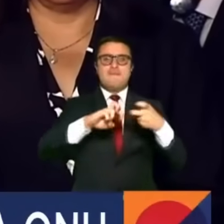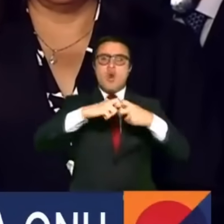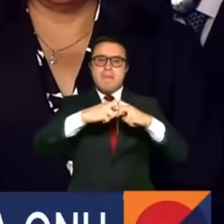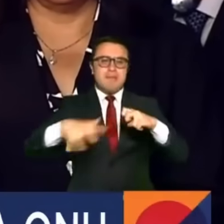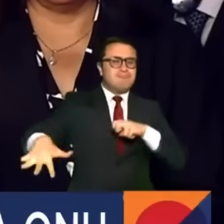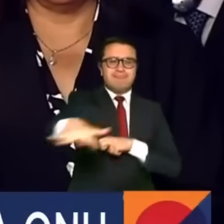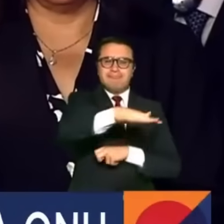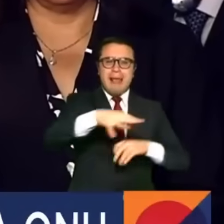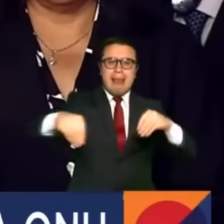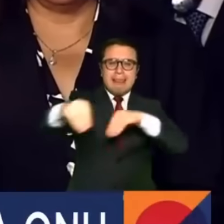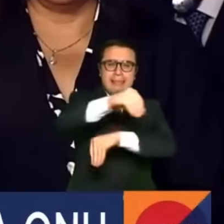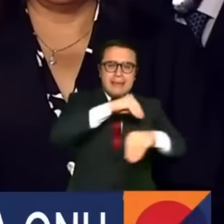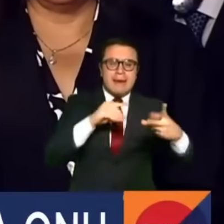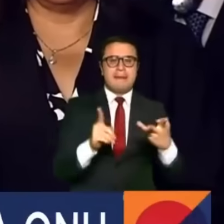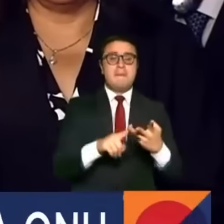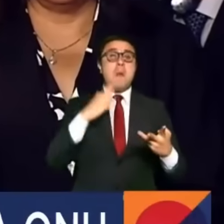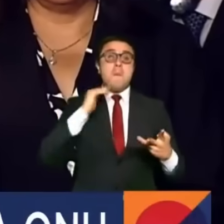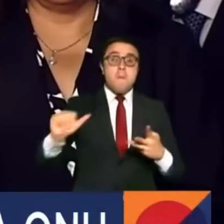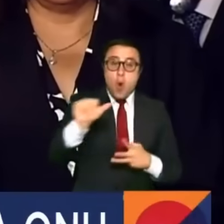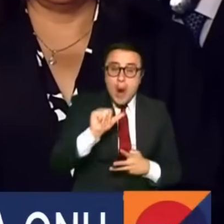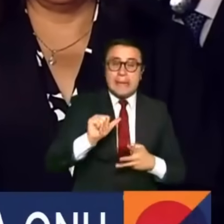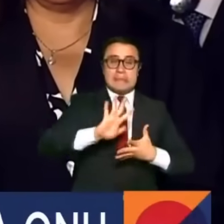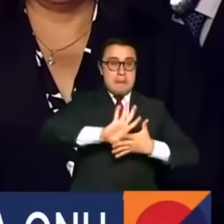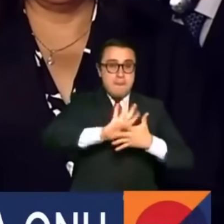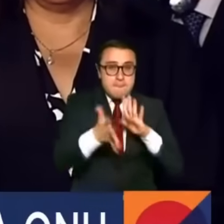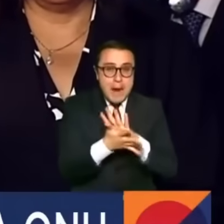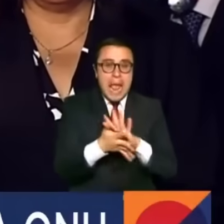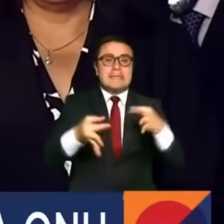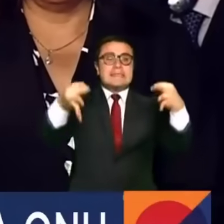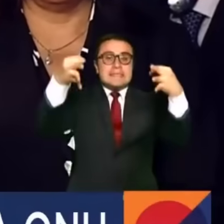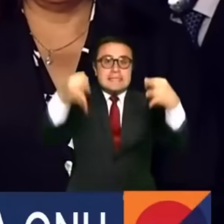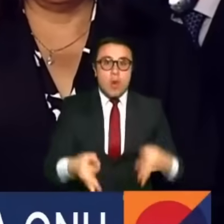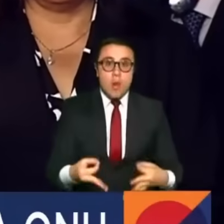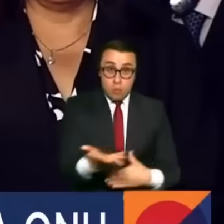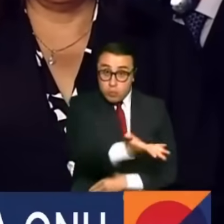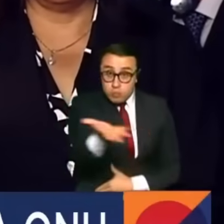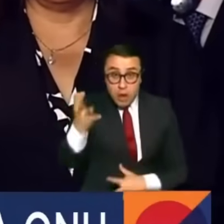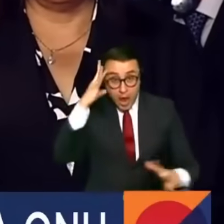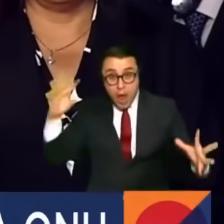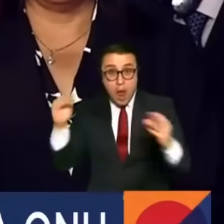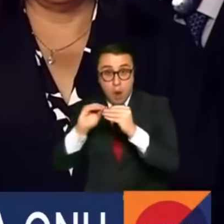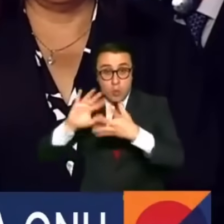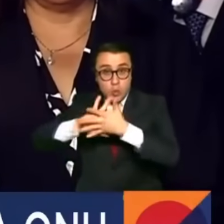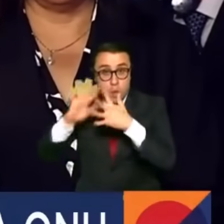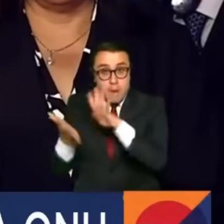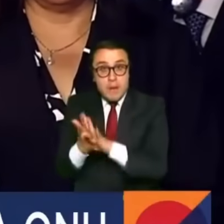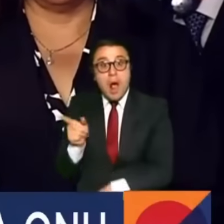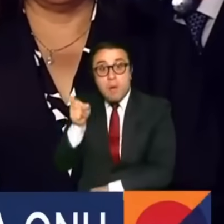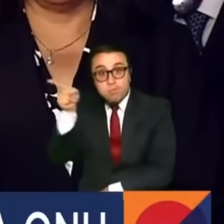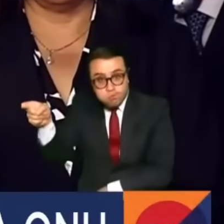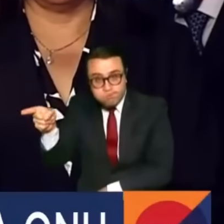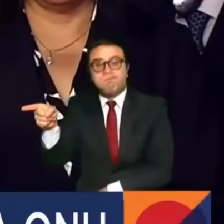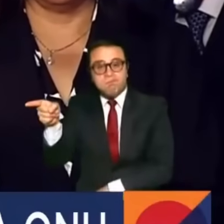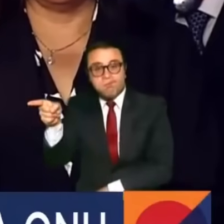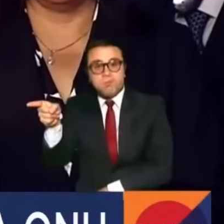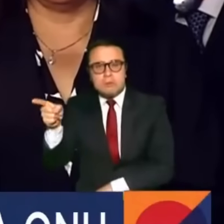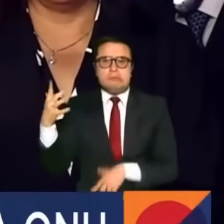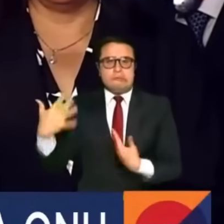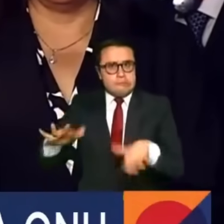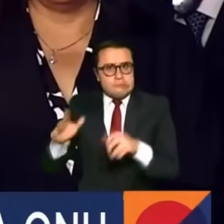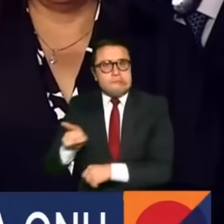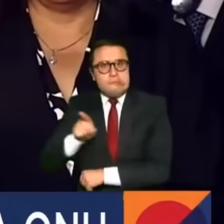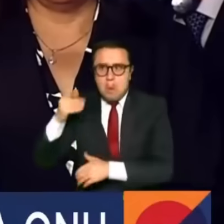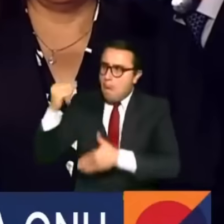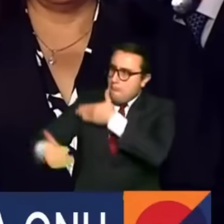sobre mujeres, paz y seguridad, donde ustedes tienen el acuerdo de paz con uno de los procesos